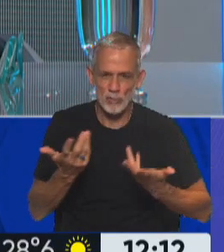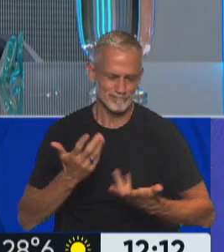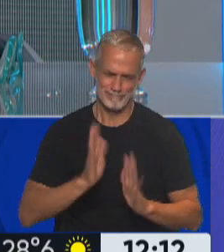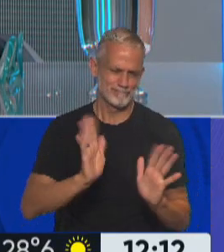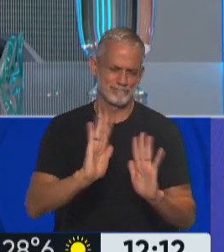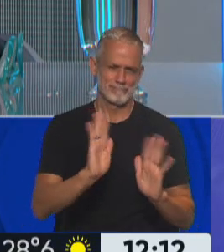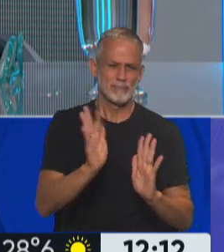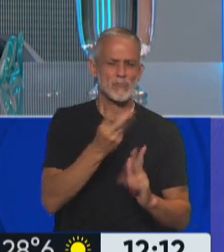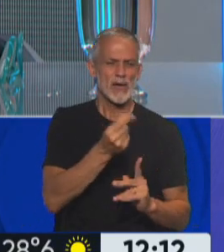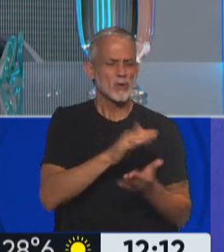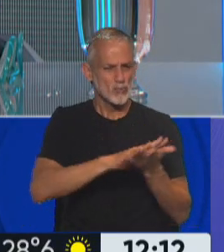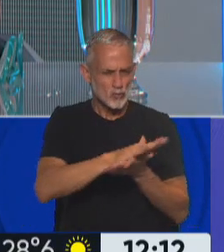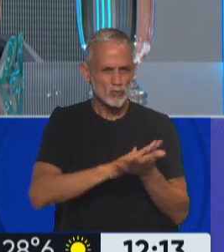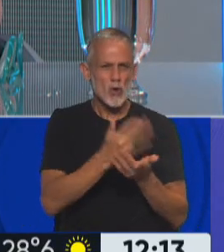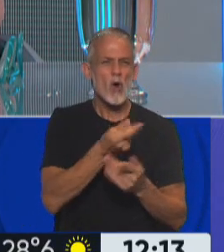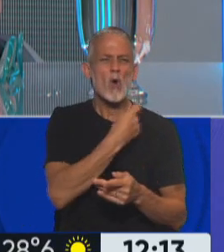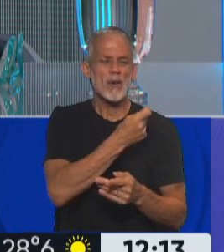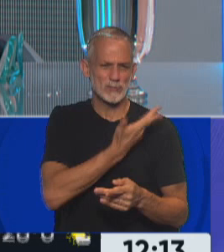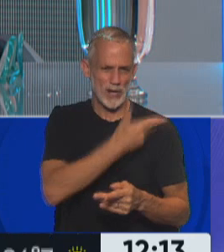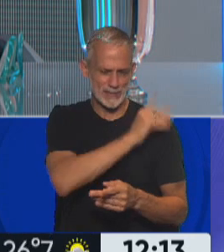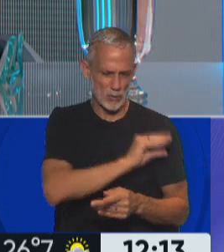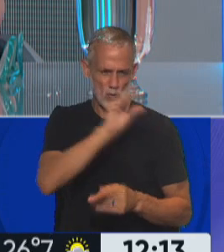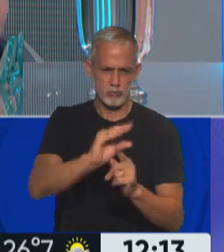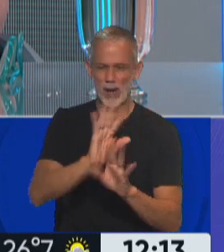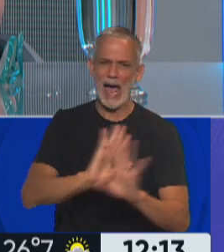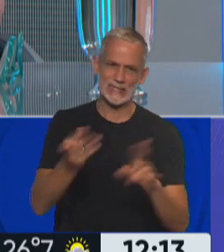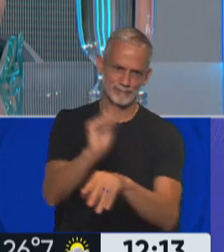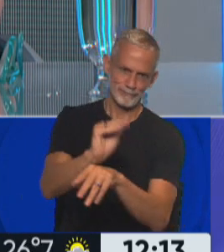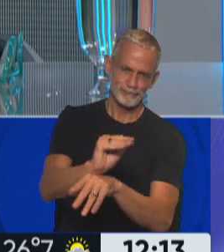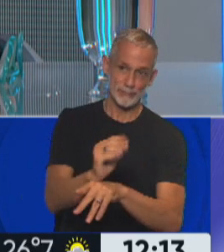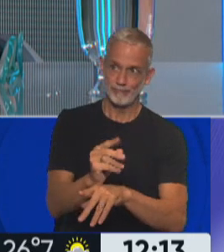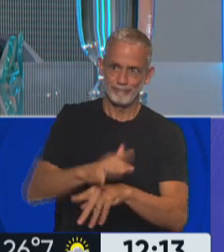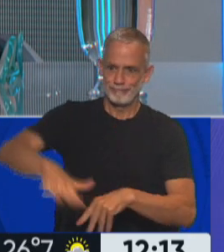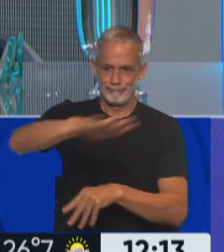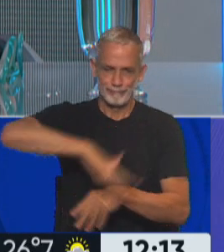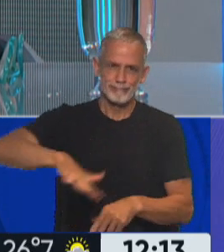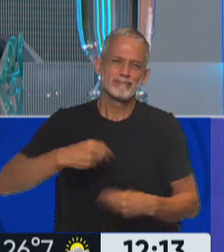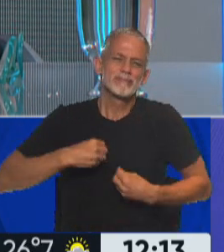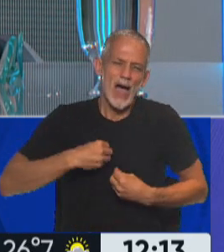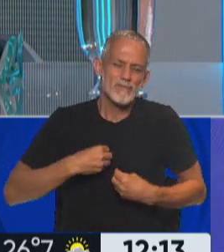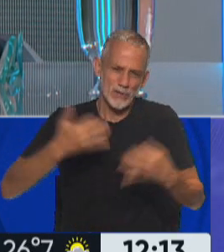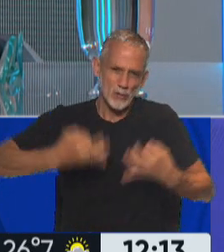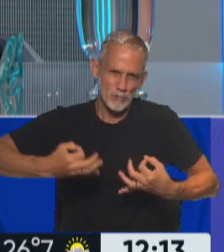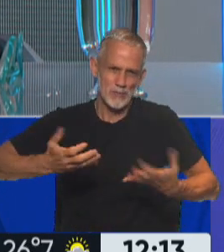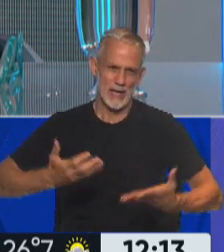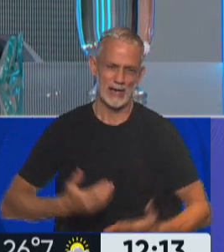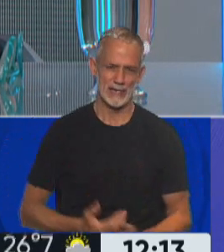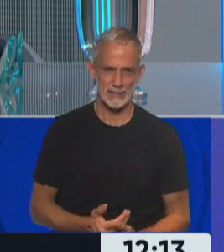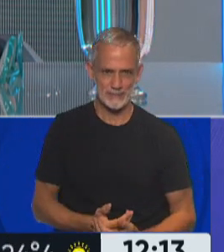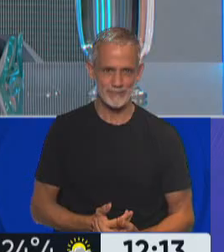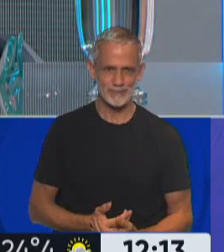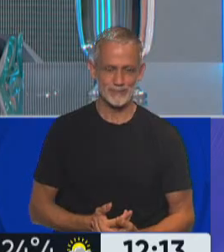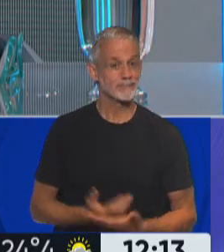esa posibilidad de que el niño o la niña esté en un ambiente cuidado con gente que afectivamente se pueda sentir contenido, ¿no? Claro. Esta es la